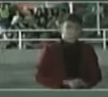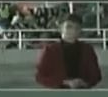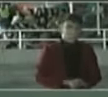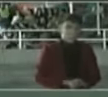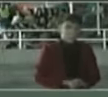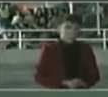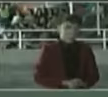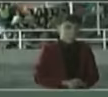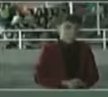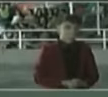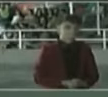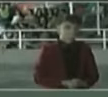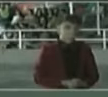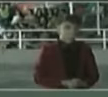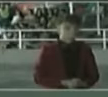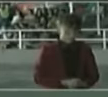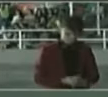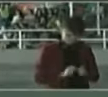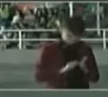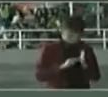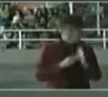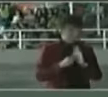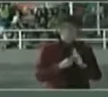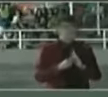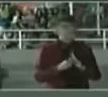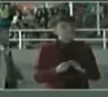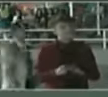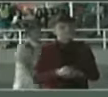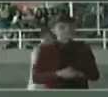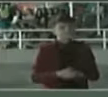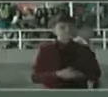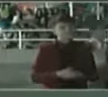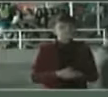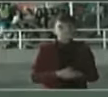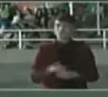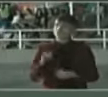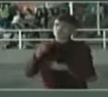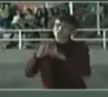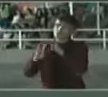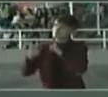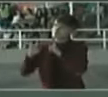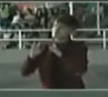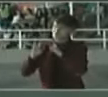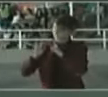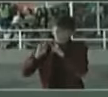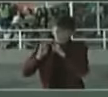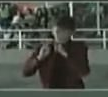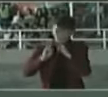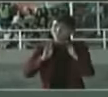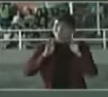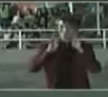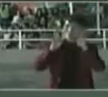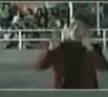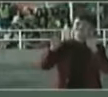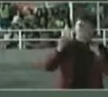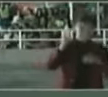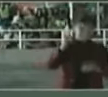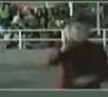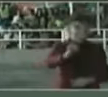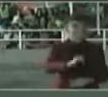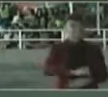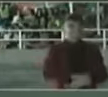En otras palabras, si no lo escucho, ya logré verlo.